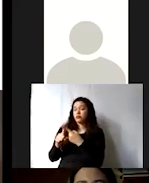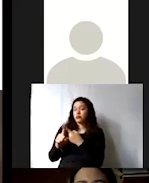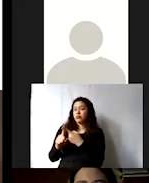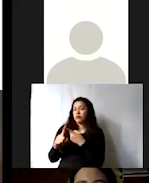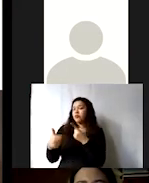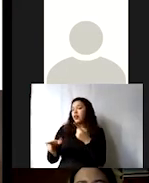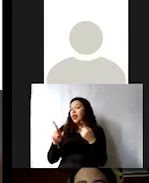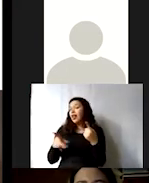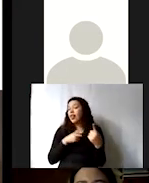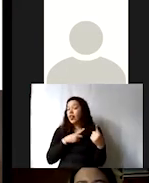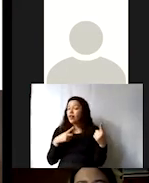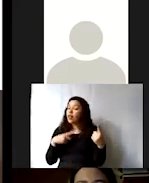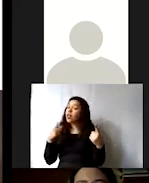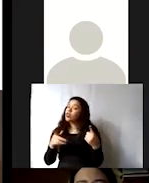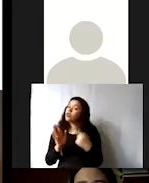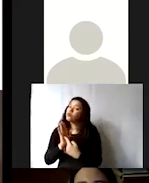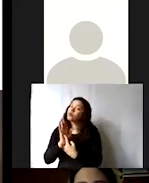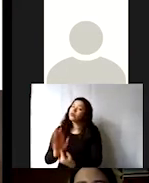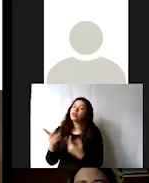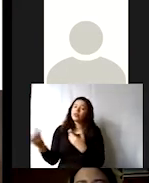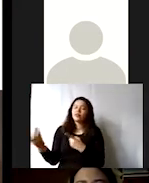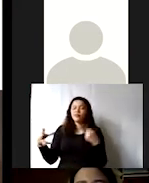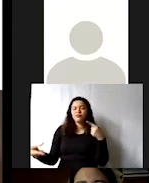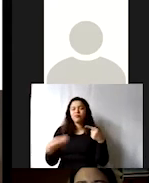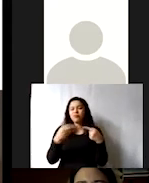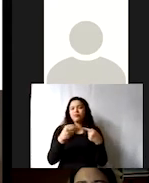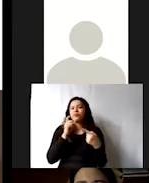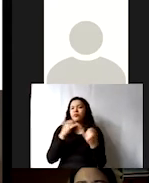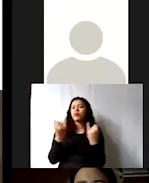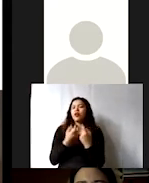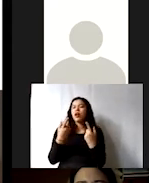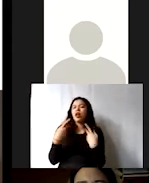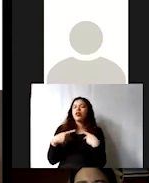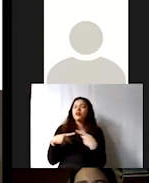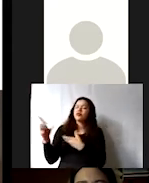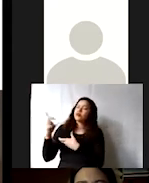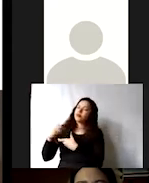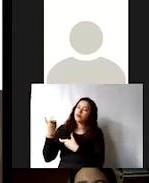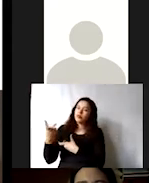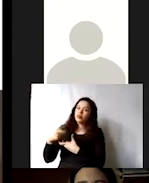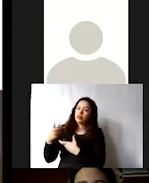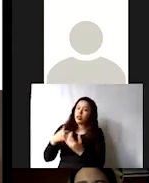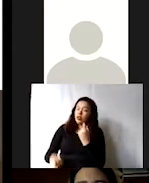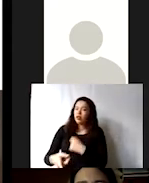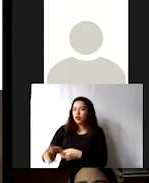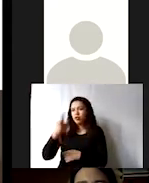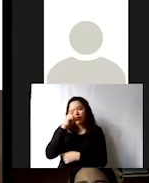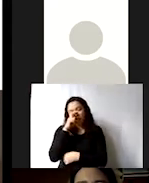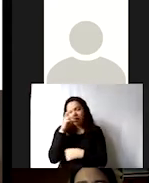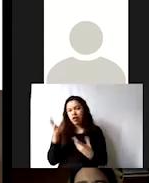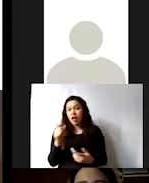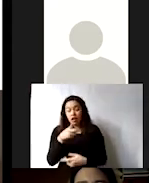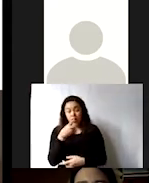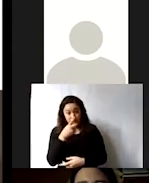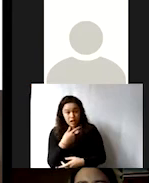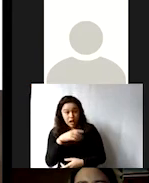debería mostrar eso. Y es porque también se lo quiero mostrar a los donantes. Tengo algunos exigentes que me dicen, dices que le